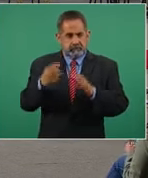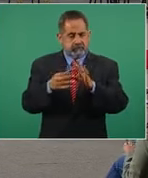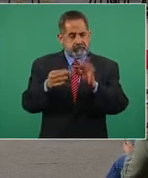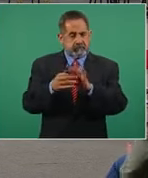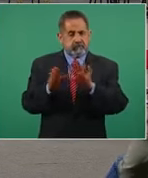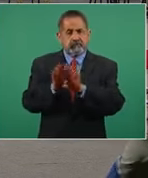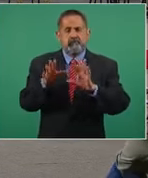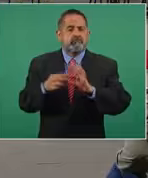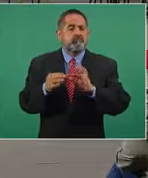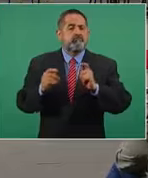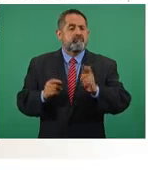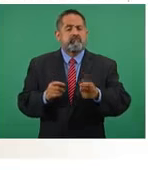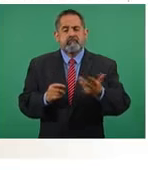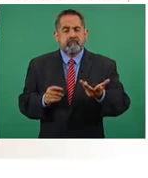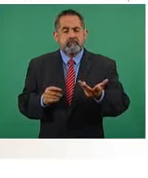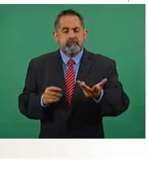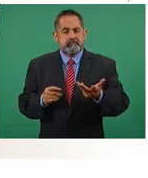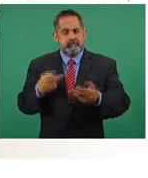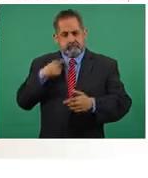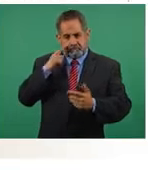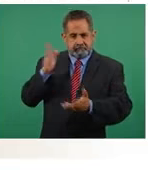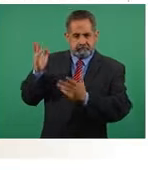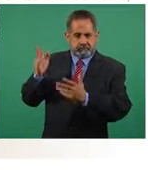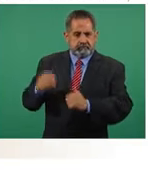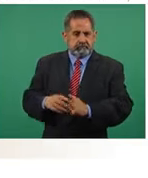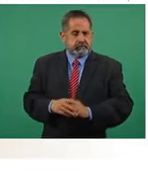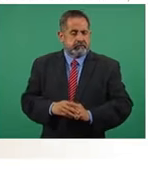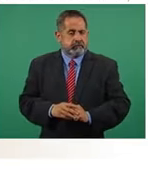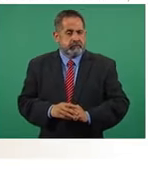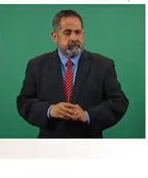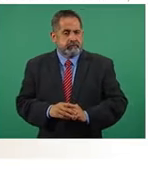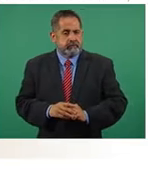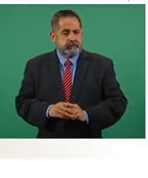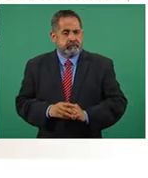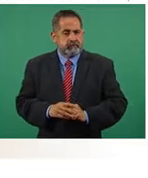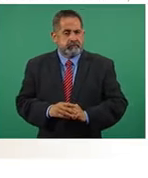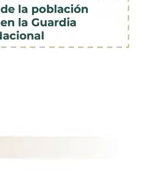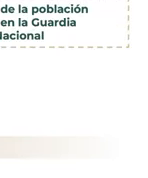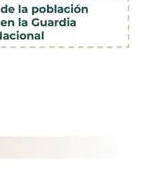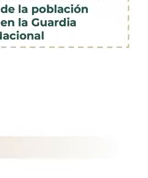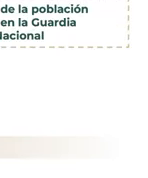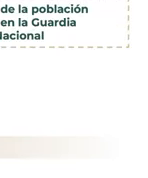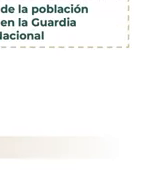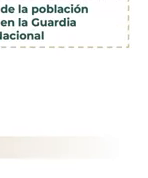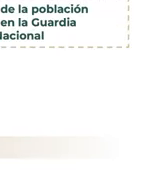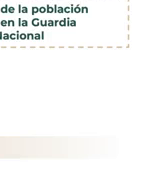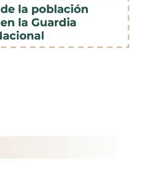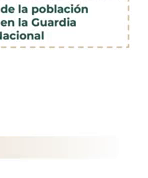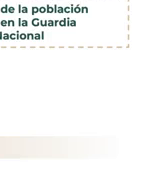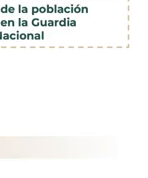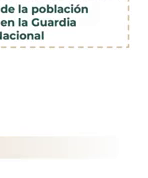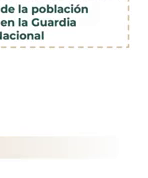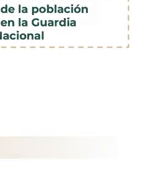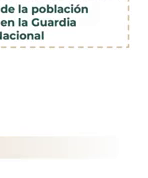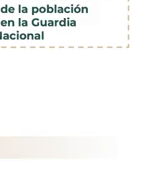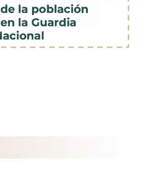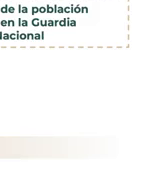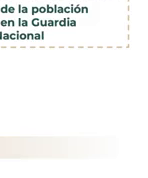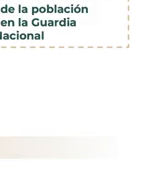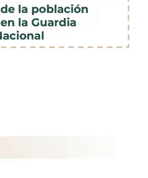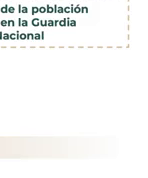de la confianza, la siguiente por favor, un aumento de la confianza de la población